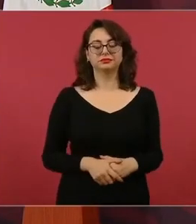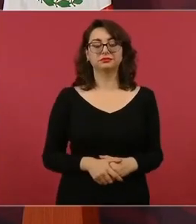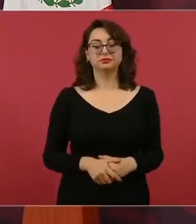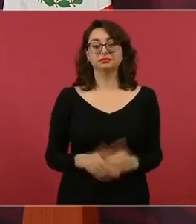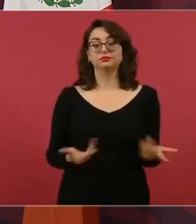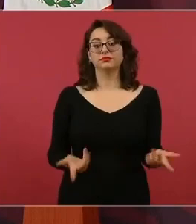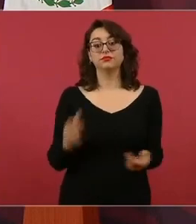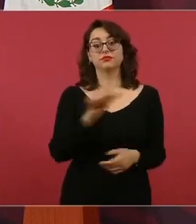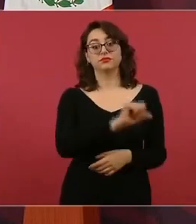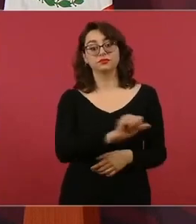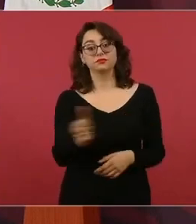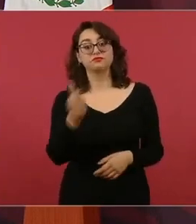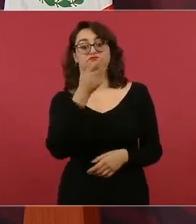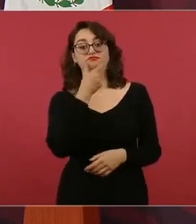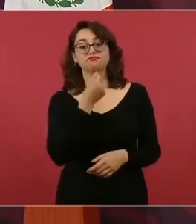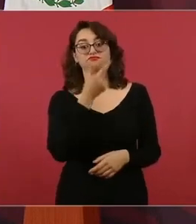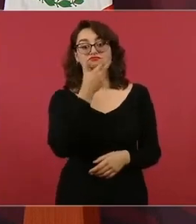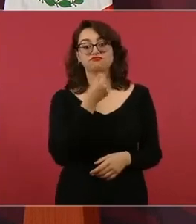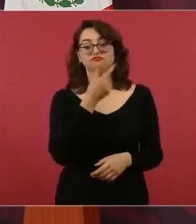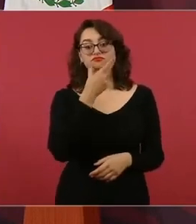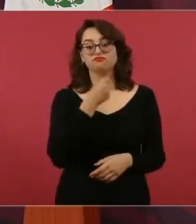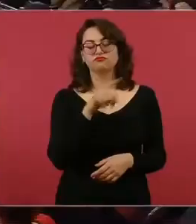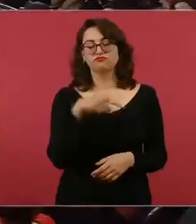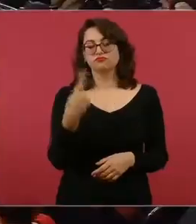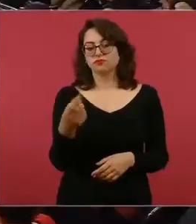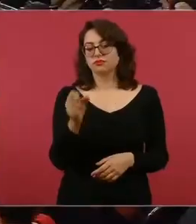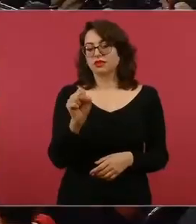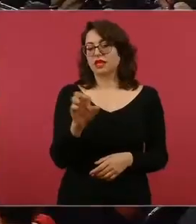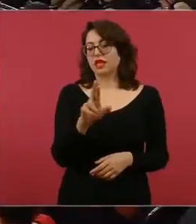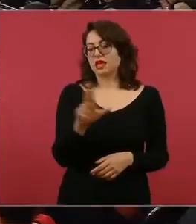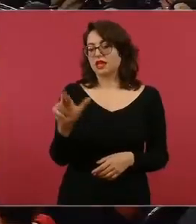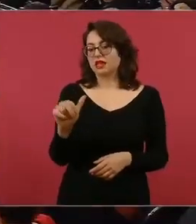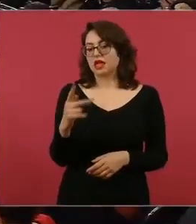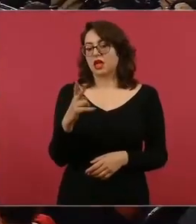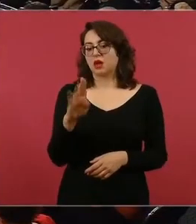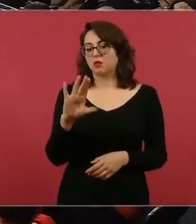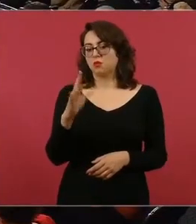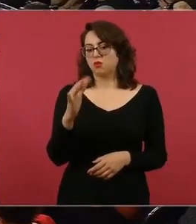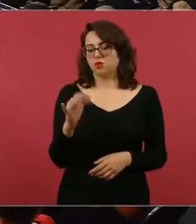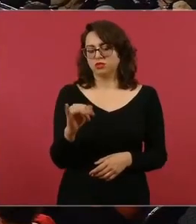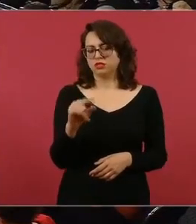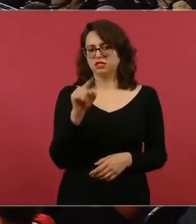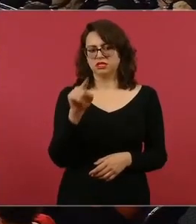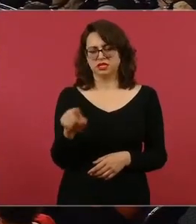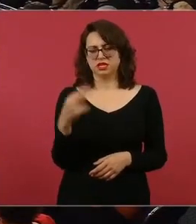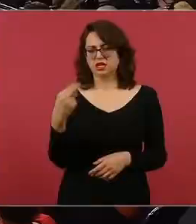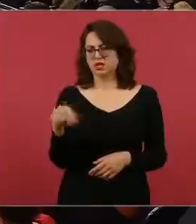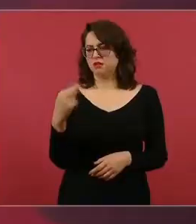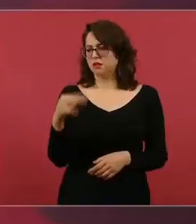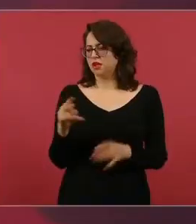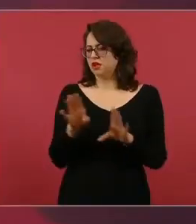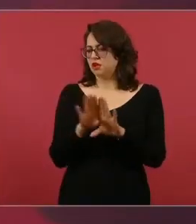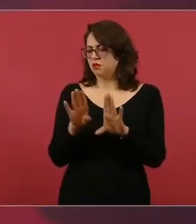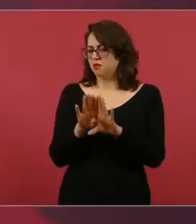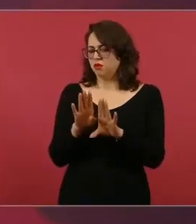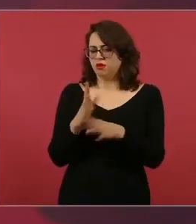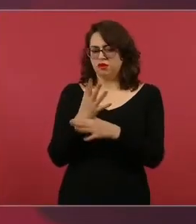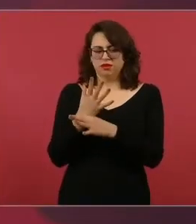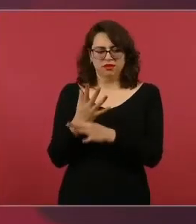o Gurría, alguno de esos dos, tú me vas a ayudar, el que dijo que la mejor